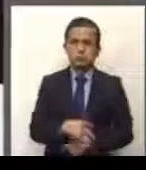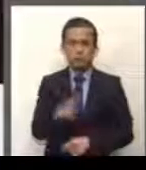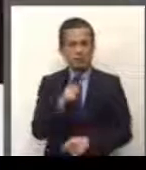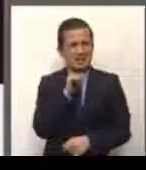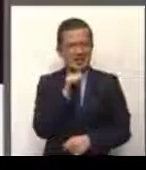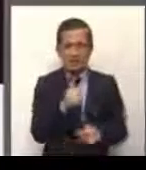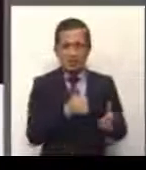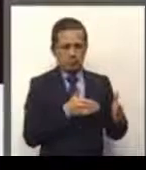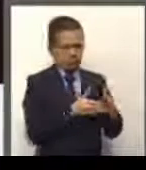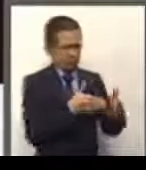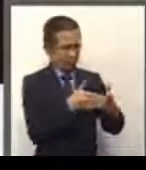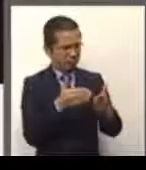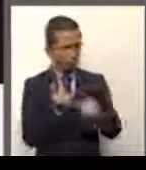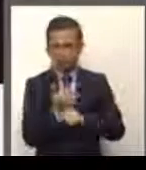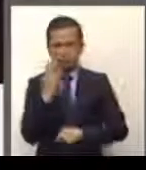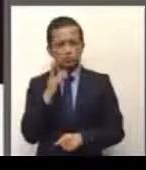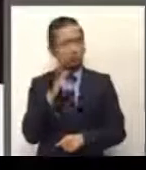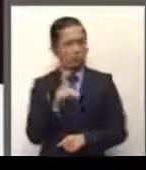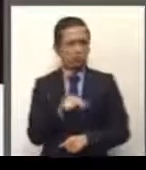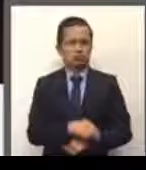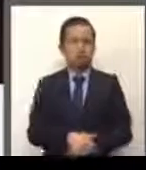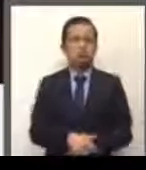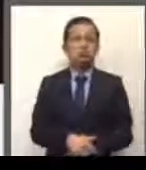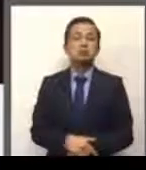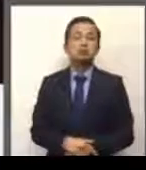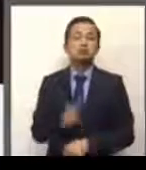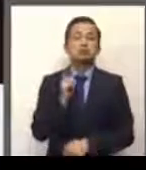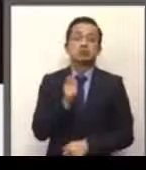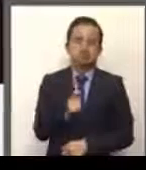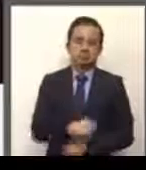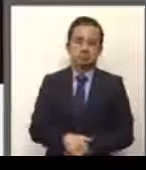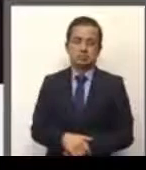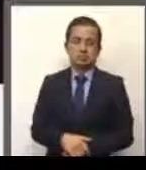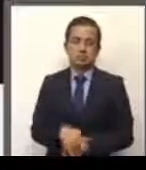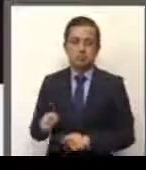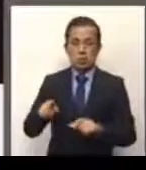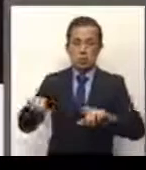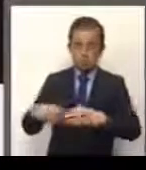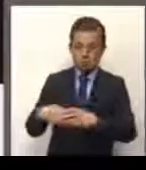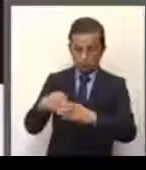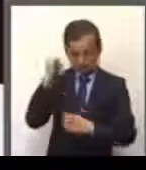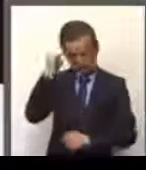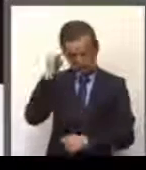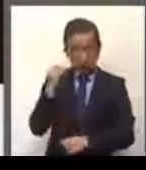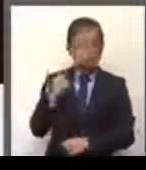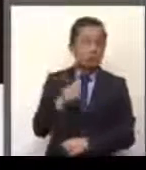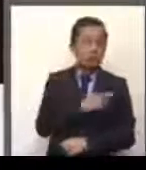obstáculo. Es decir, es necesario que las comunidades tengan la